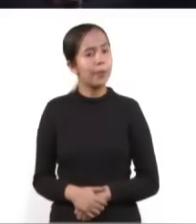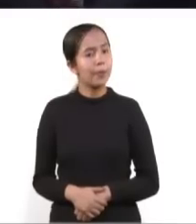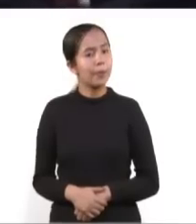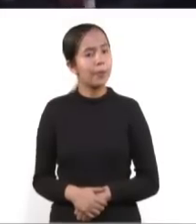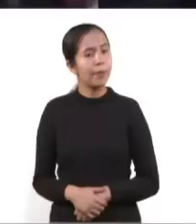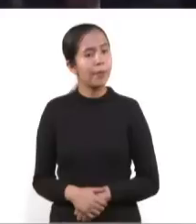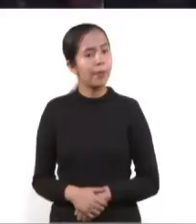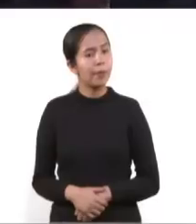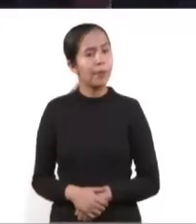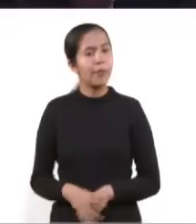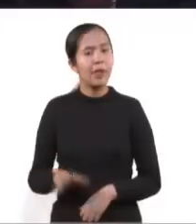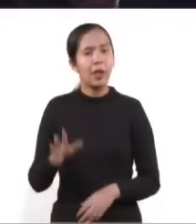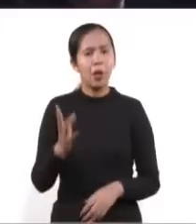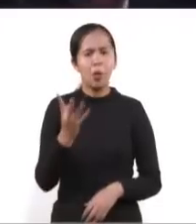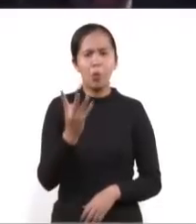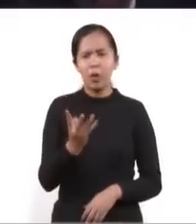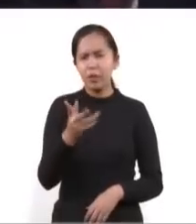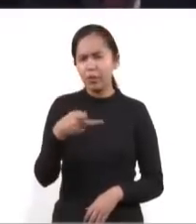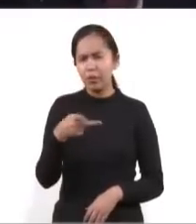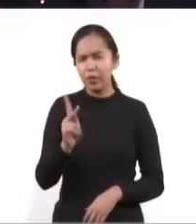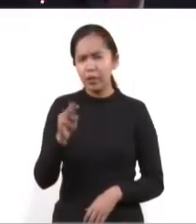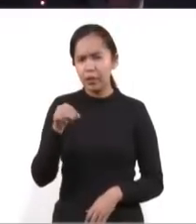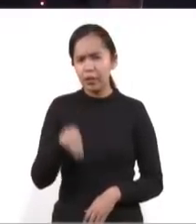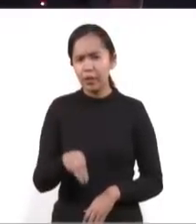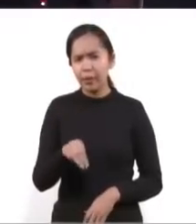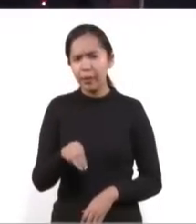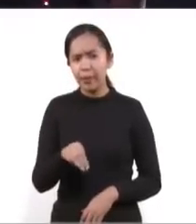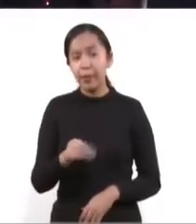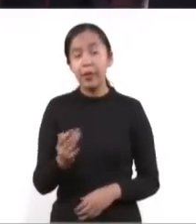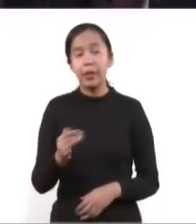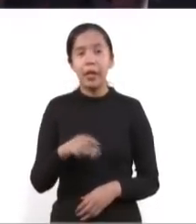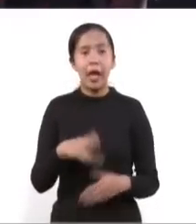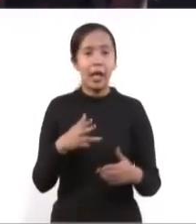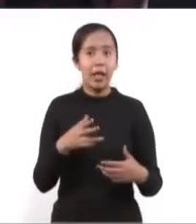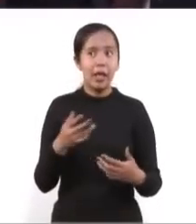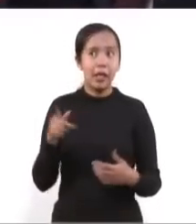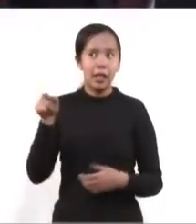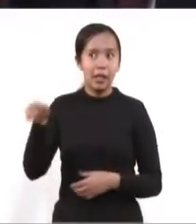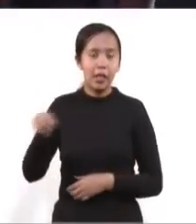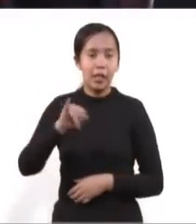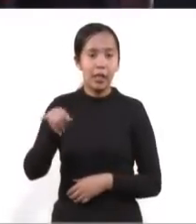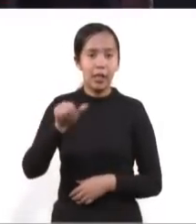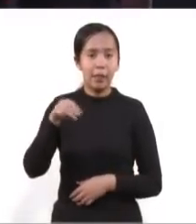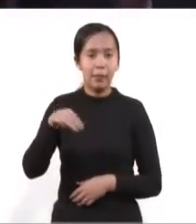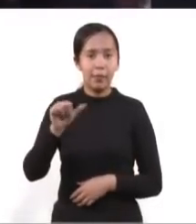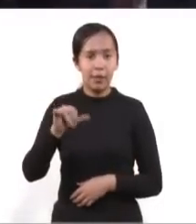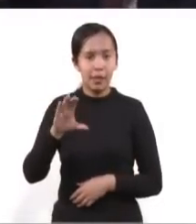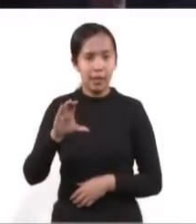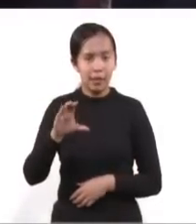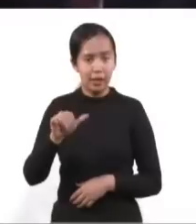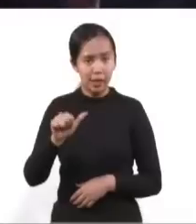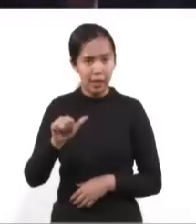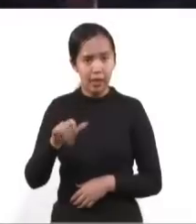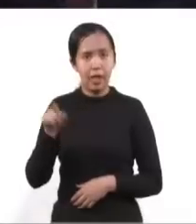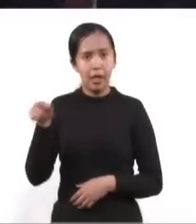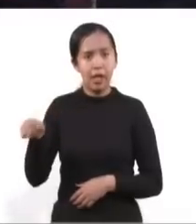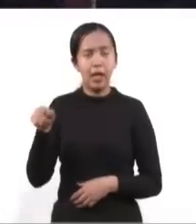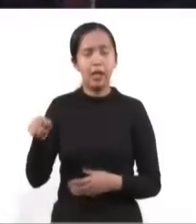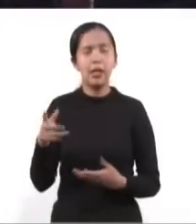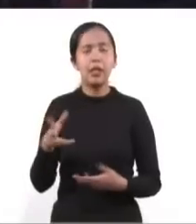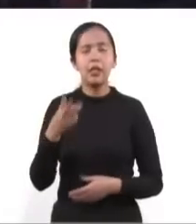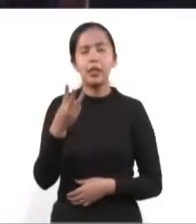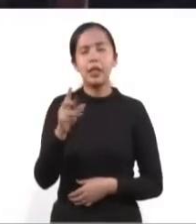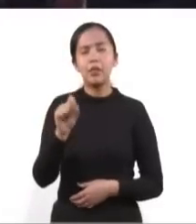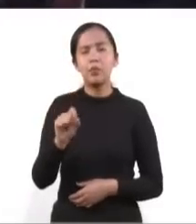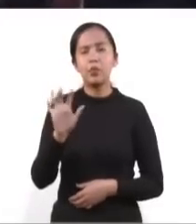¿De qué kilómetro cero? Son 4 kilómetros y a Jamaica 3.5. Ahí es donde esas líneas se